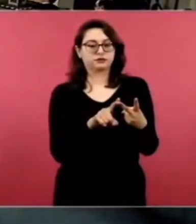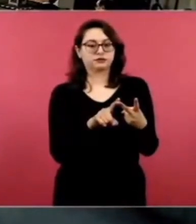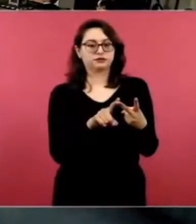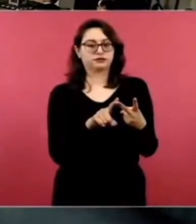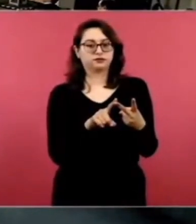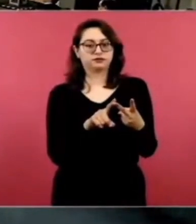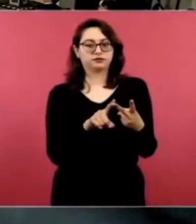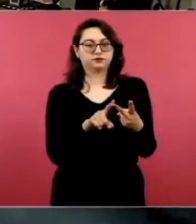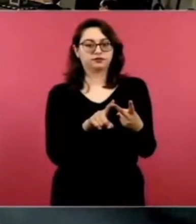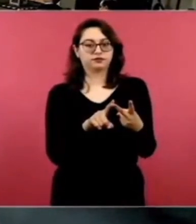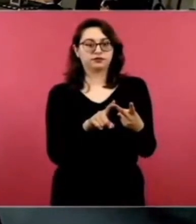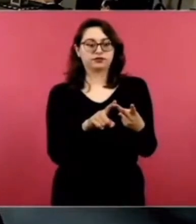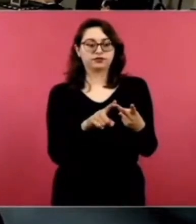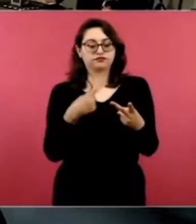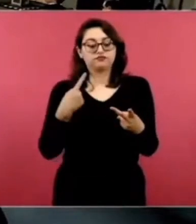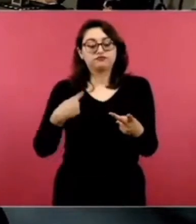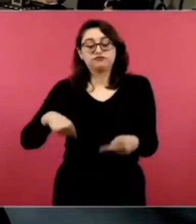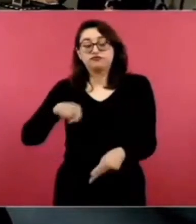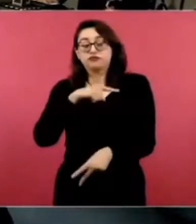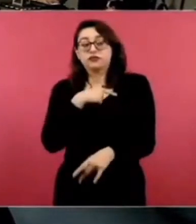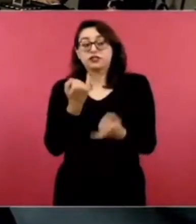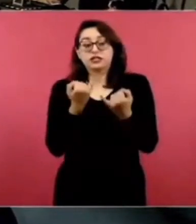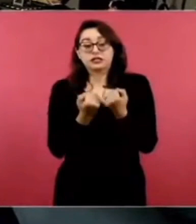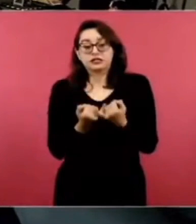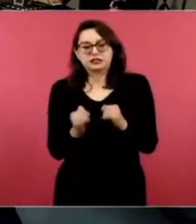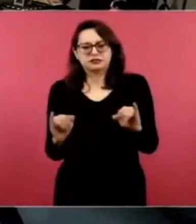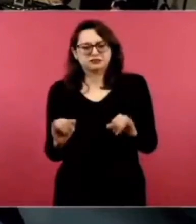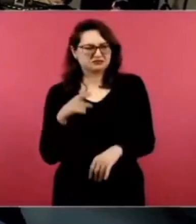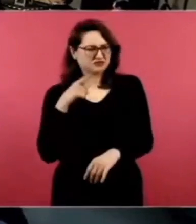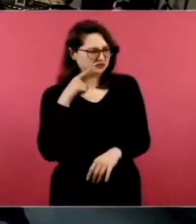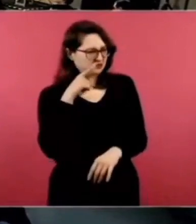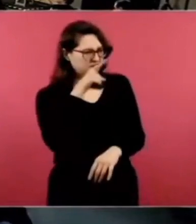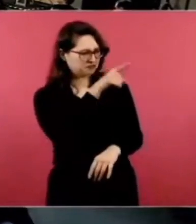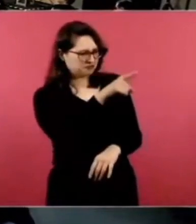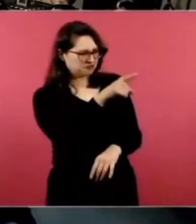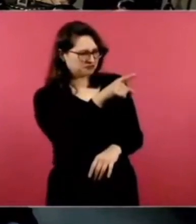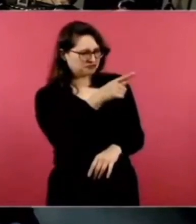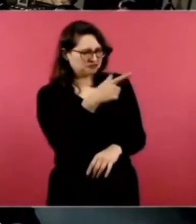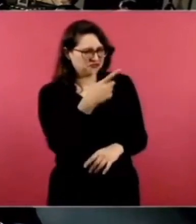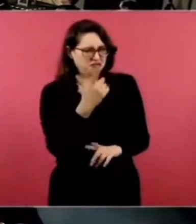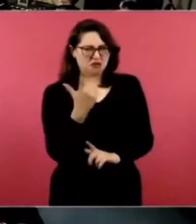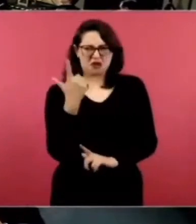lo que dije, somos independientes. ¿Cómo van a